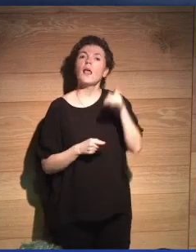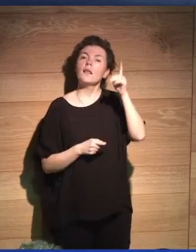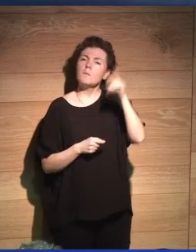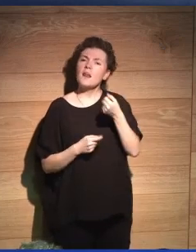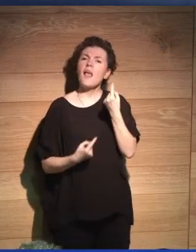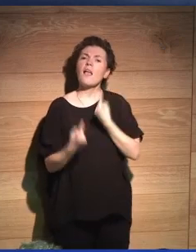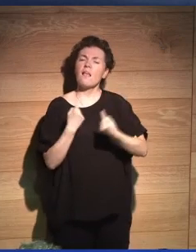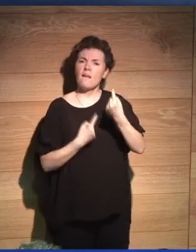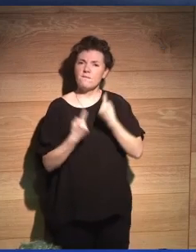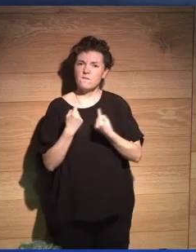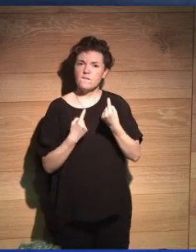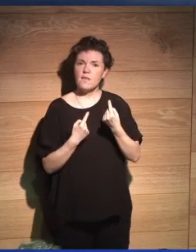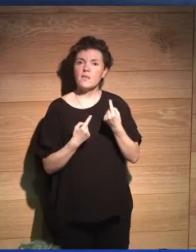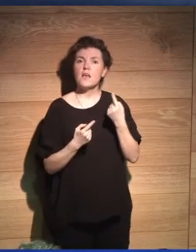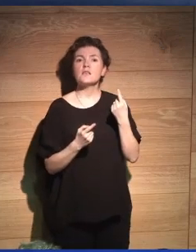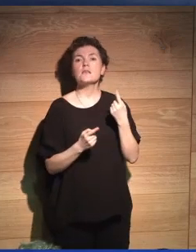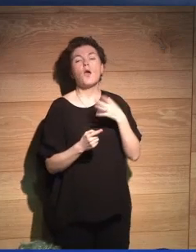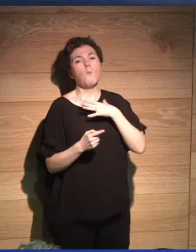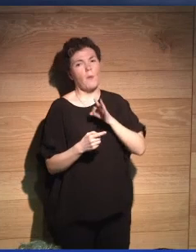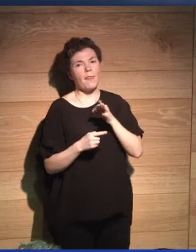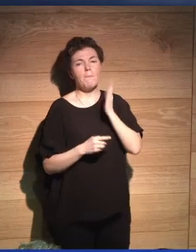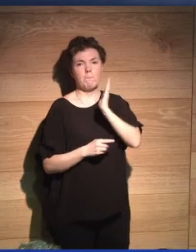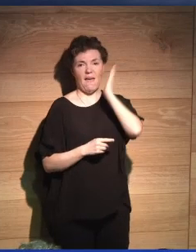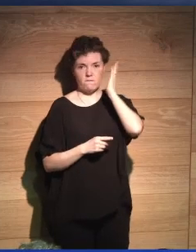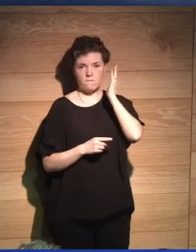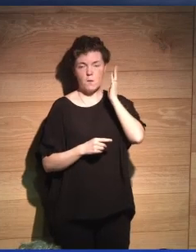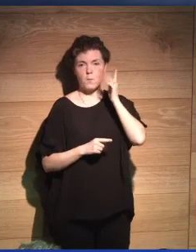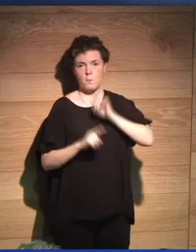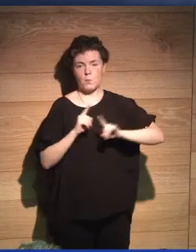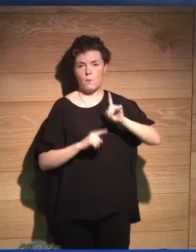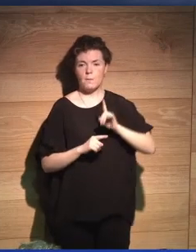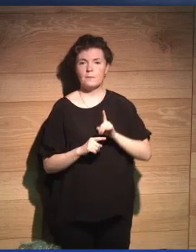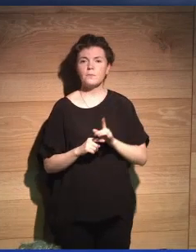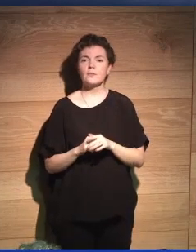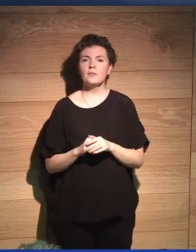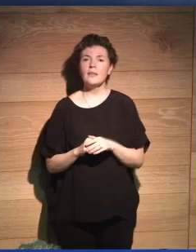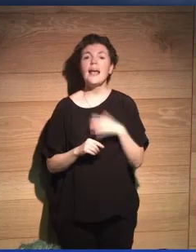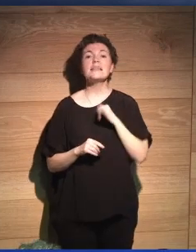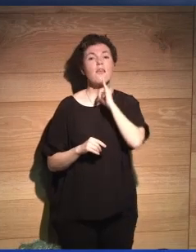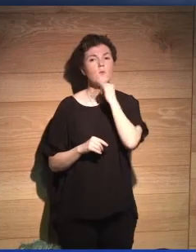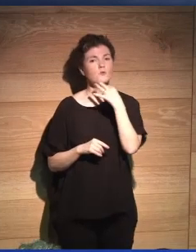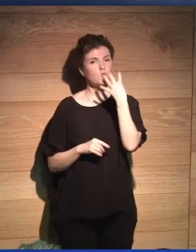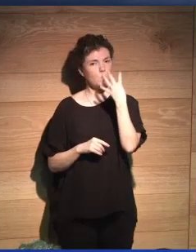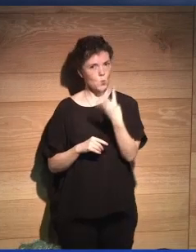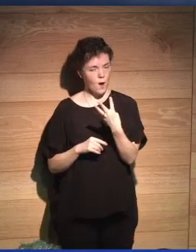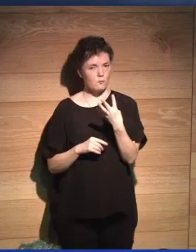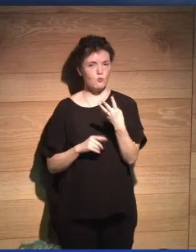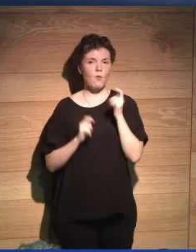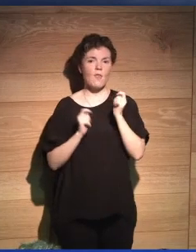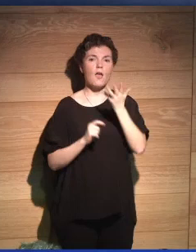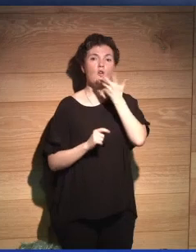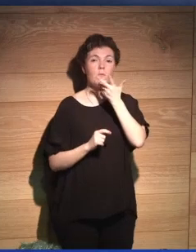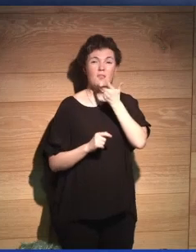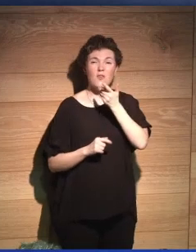a veces hasta contraproducentes. Elia dominaba al menos 4 idiomas. El conocimiento